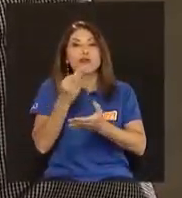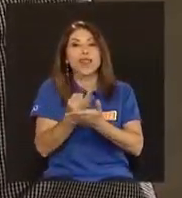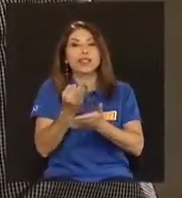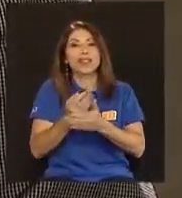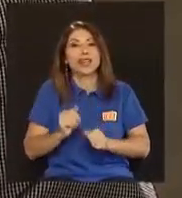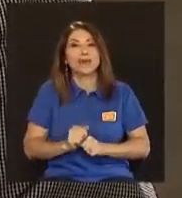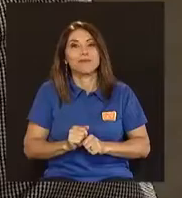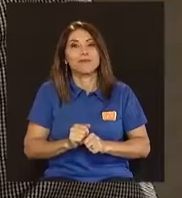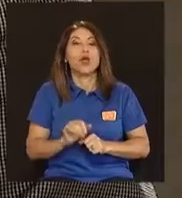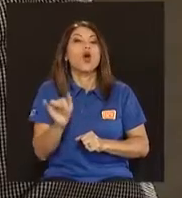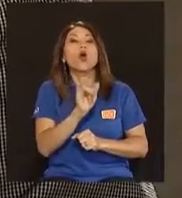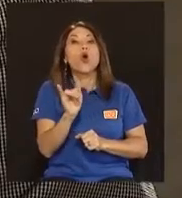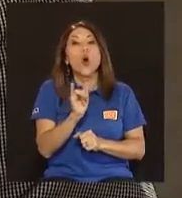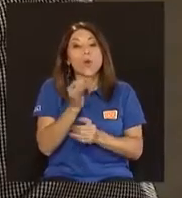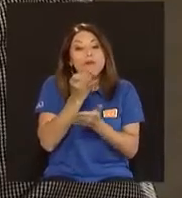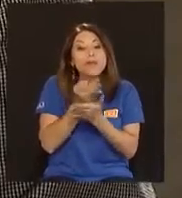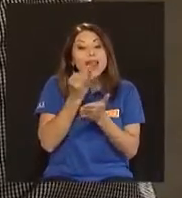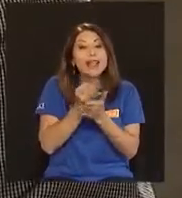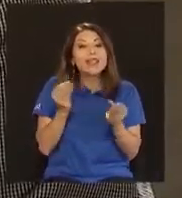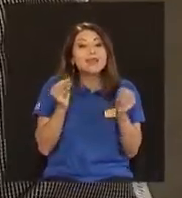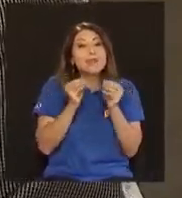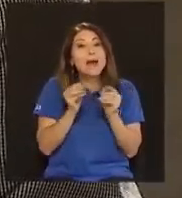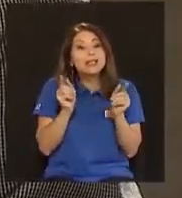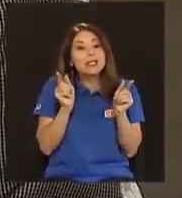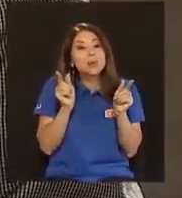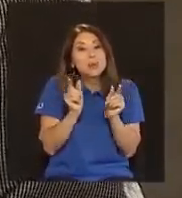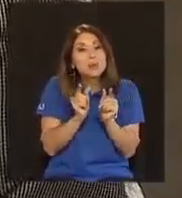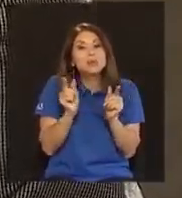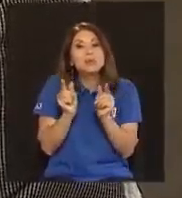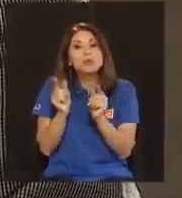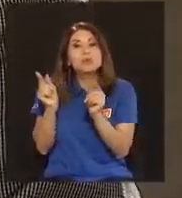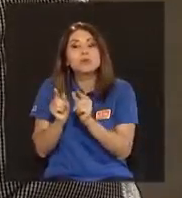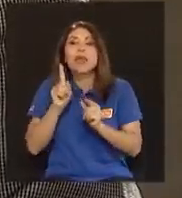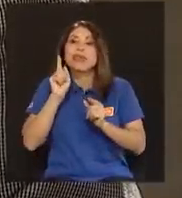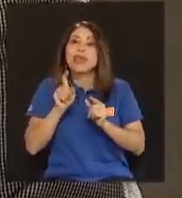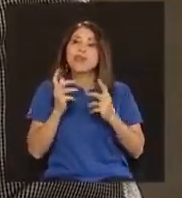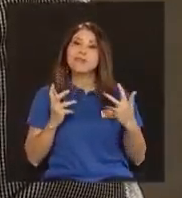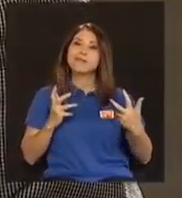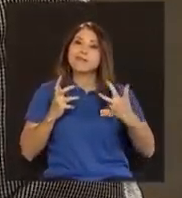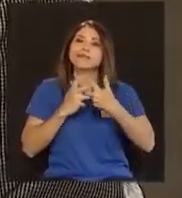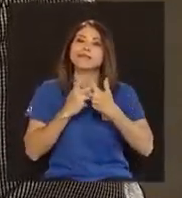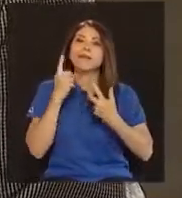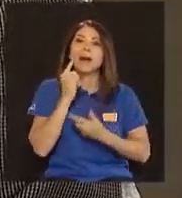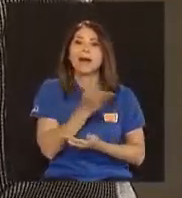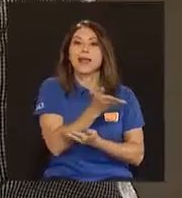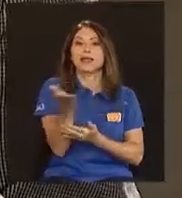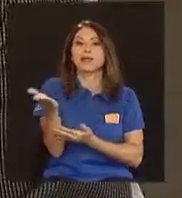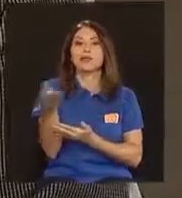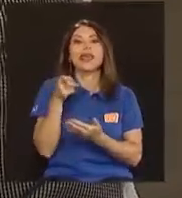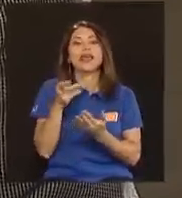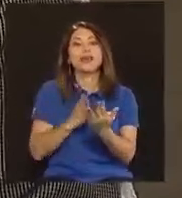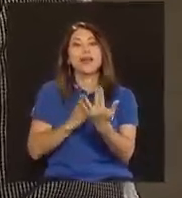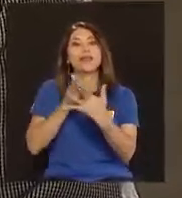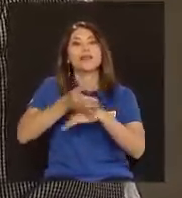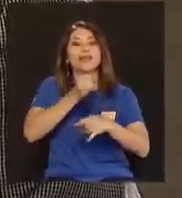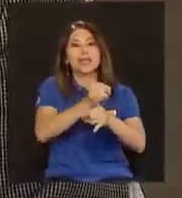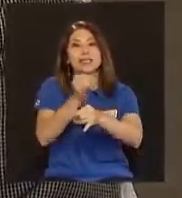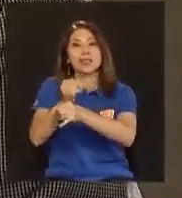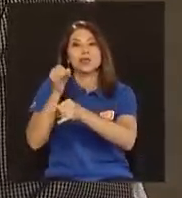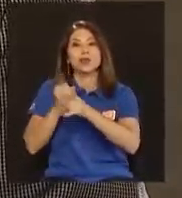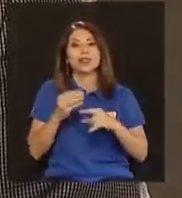las microfinanzas se tienen que organizar para poderle llegar a esos sectores. Y eso se hace a través, normalmente, de instituciones